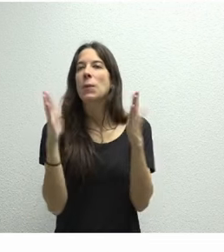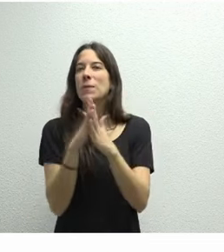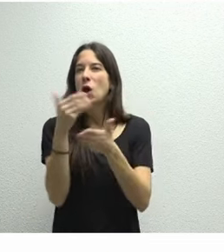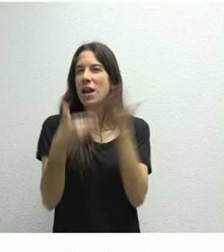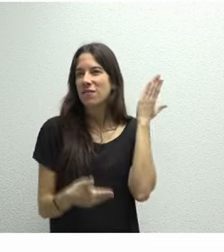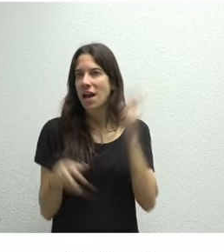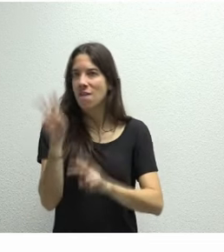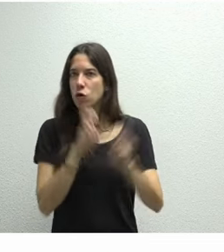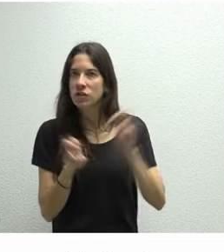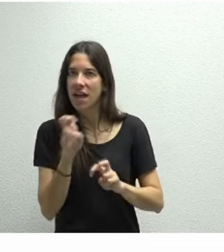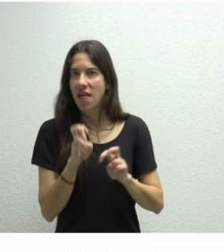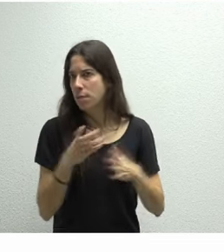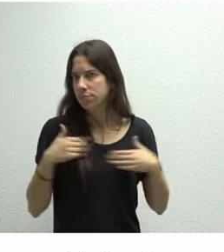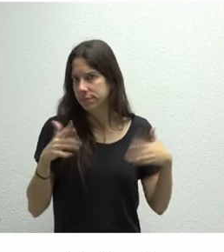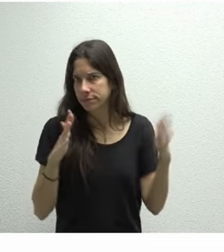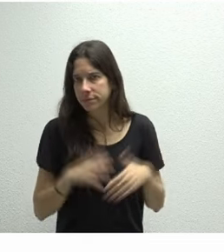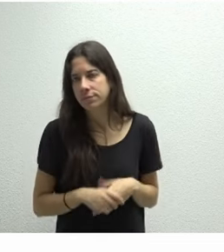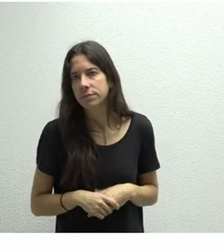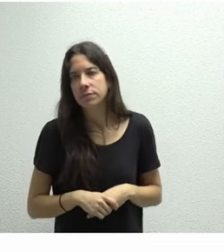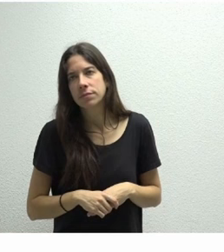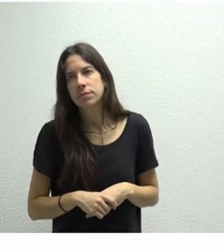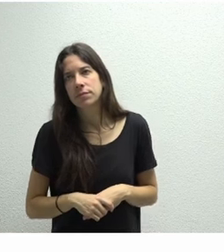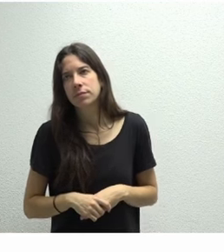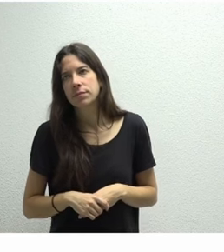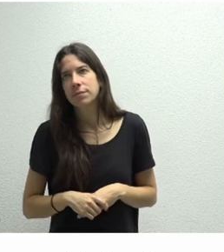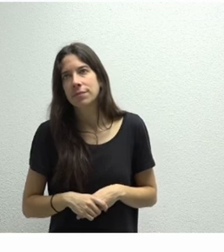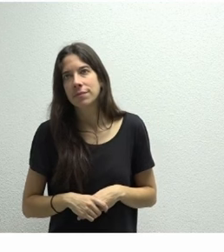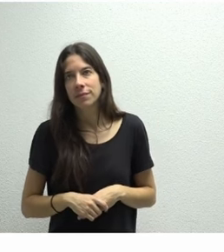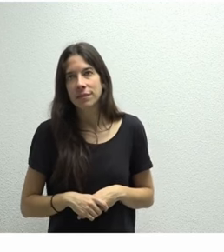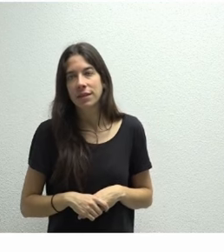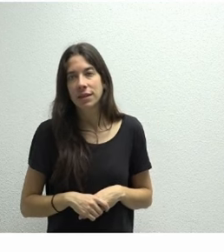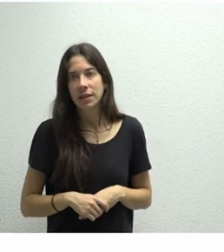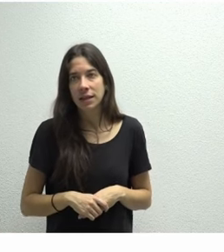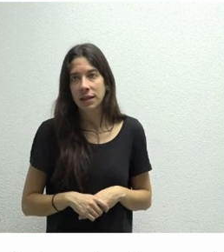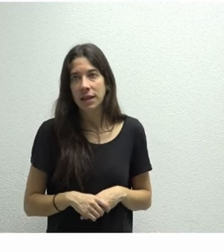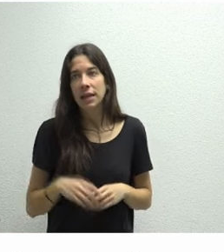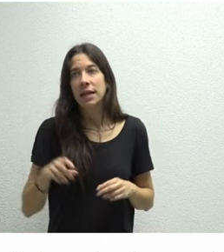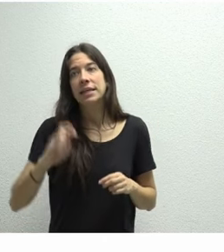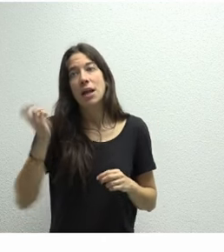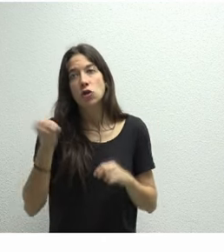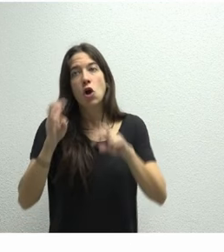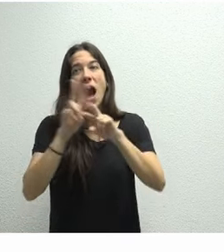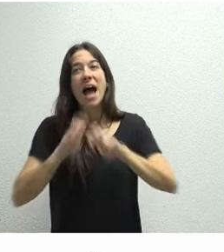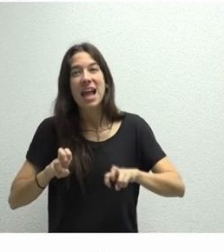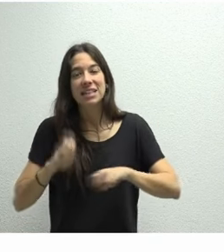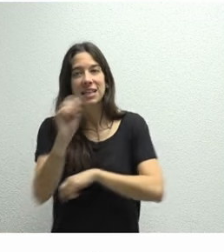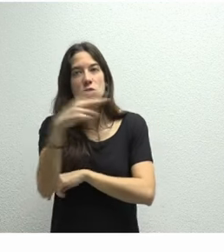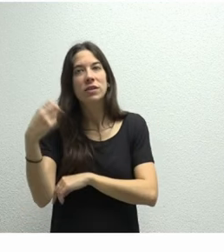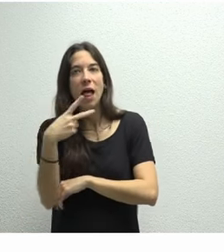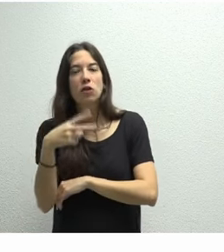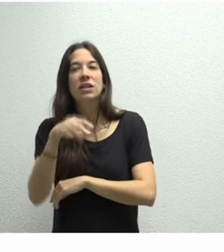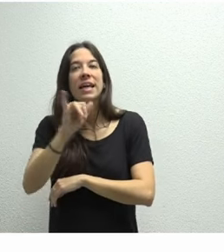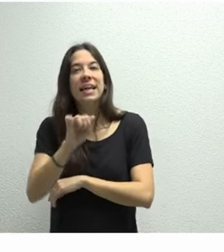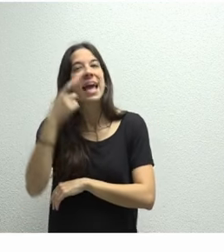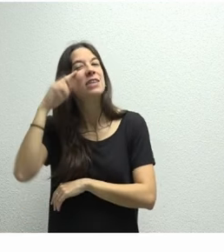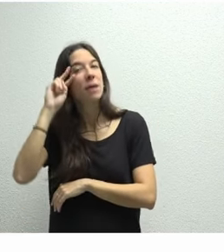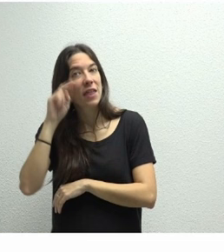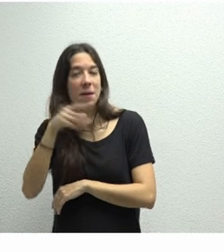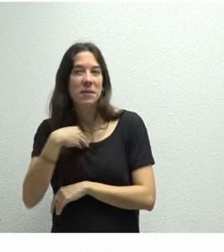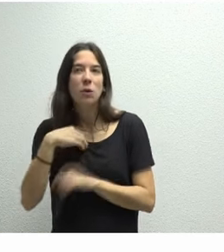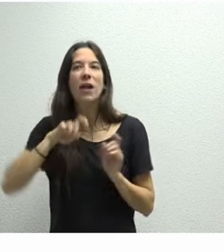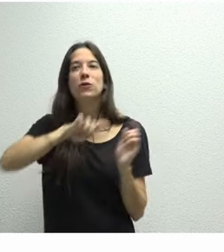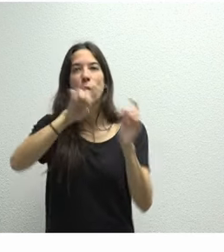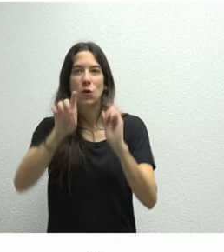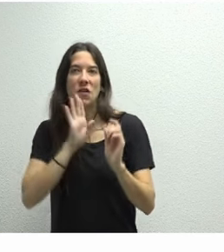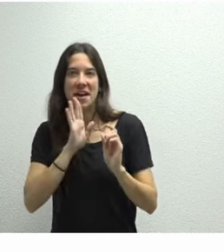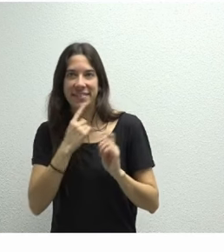no y a el Tour no el análisis de resultados y experiencias no era importante Pues a